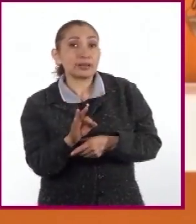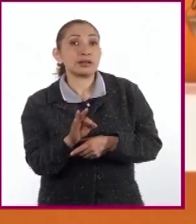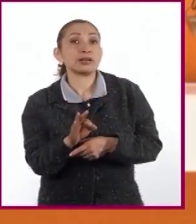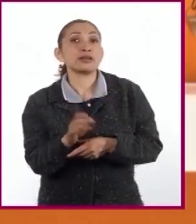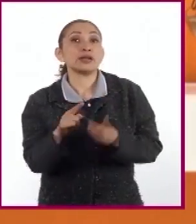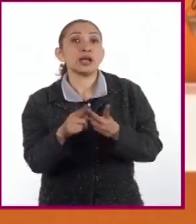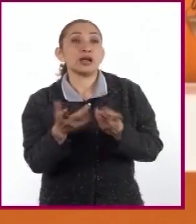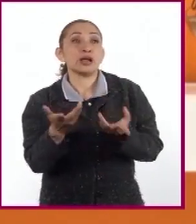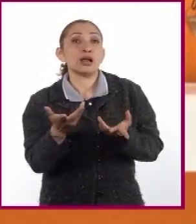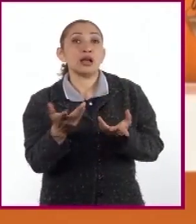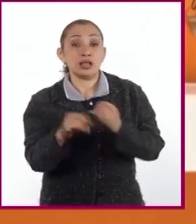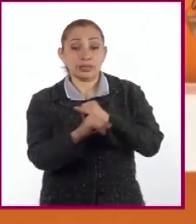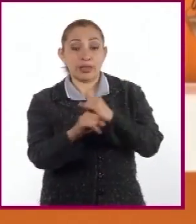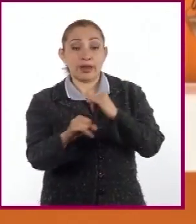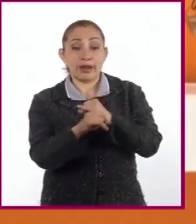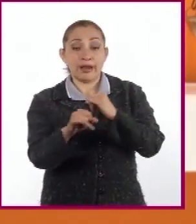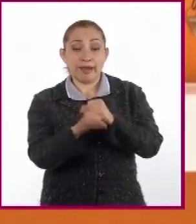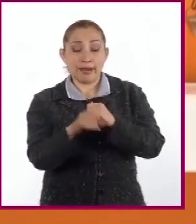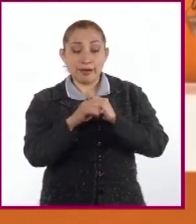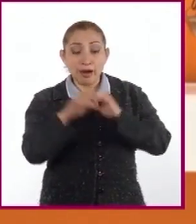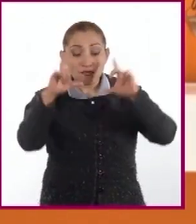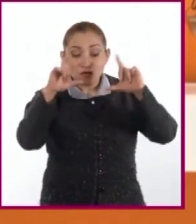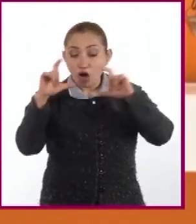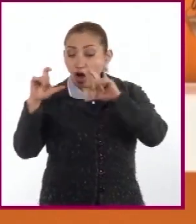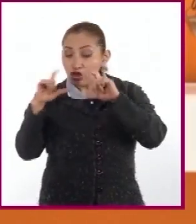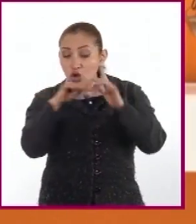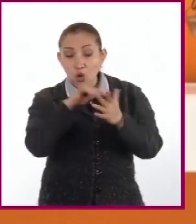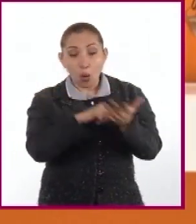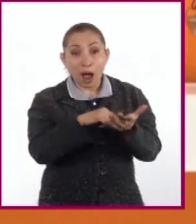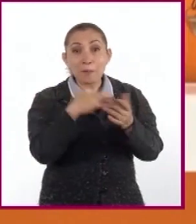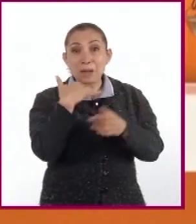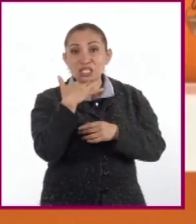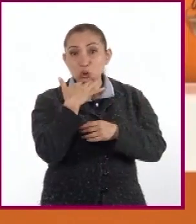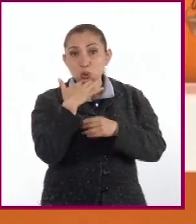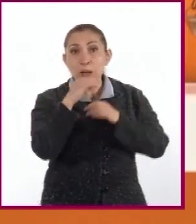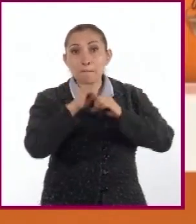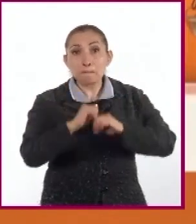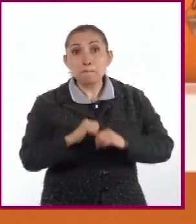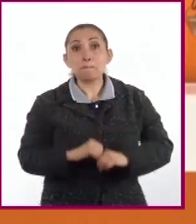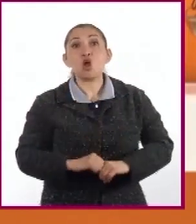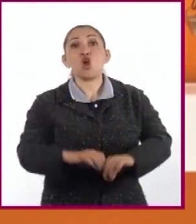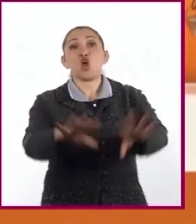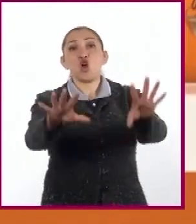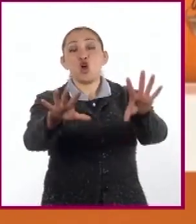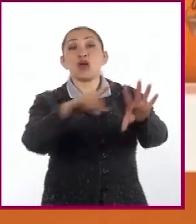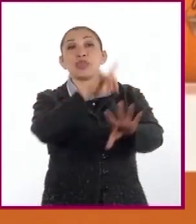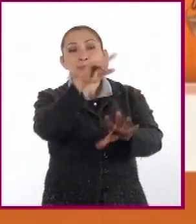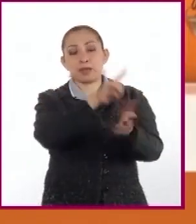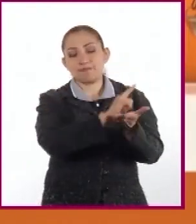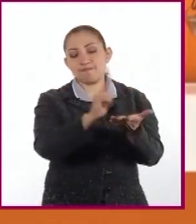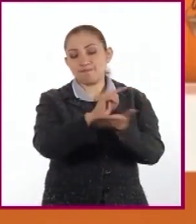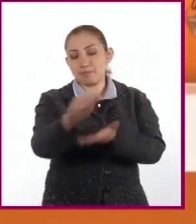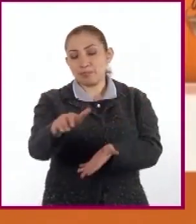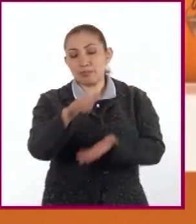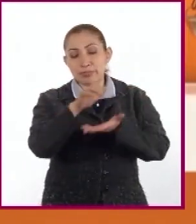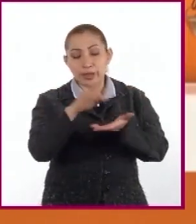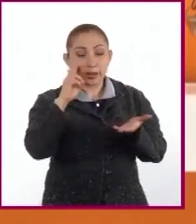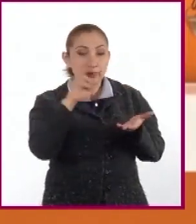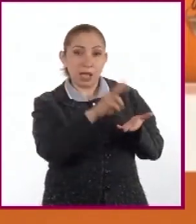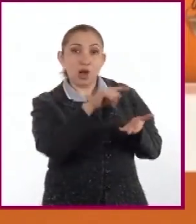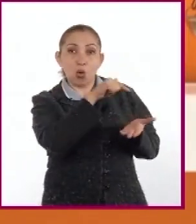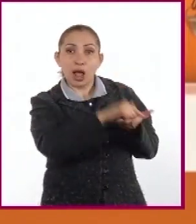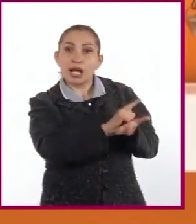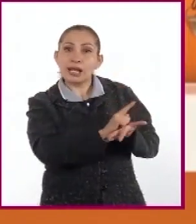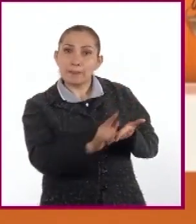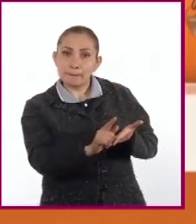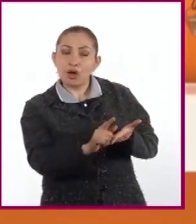subir a las redes sociales las fotos del lugar con basura. Después, recoger la basura y subir las fotos del lugar